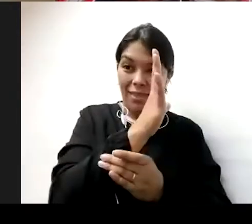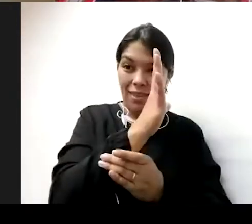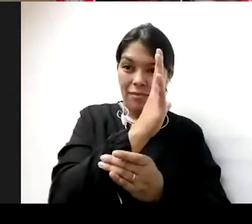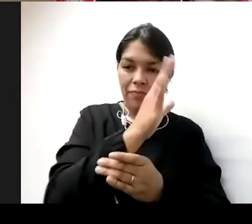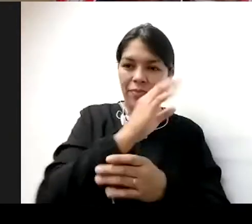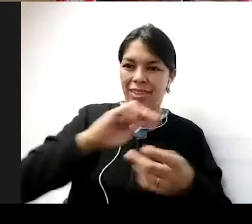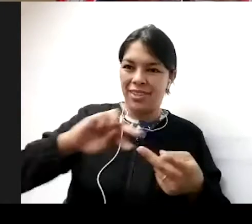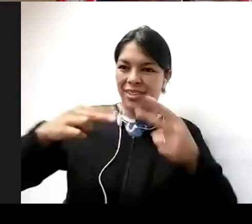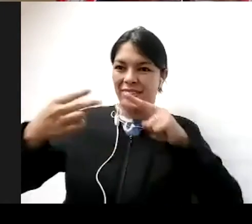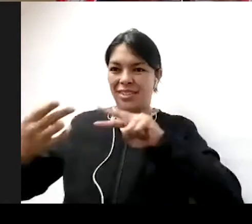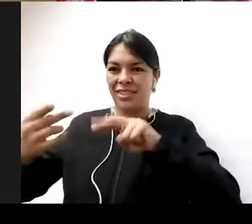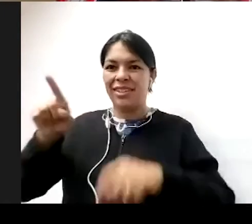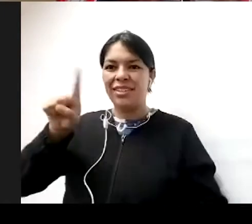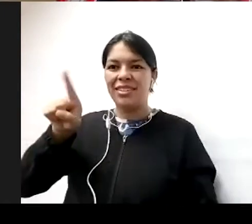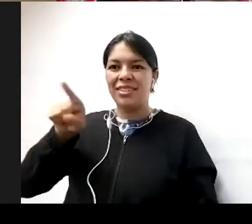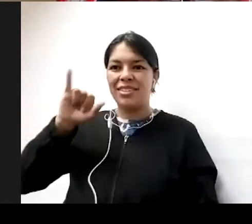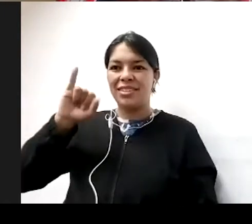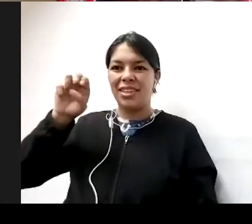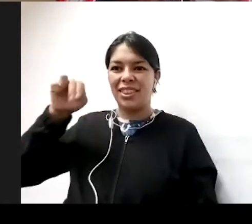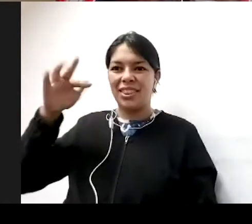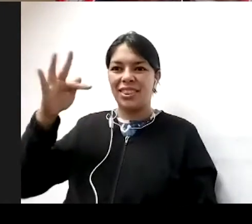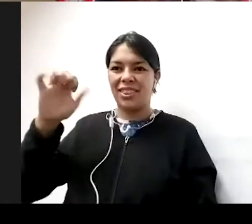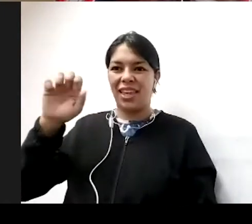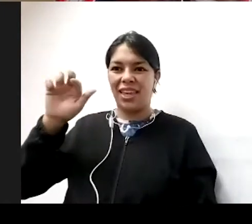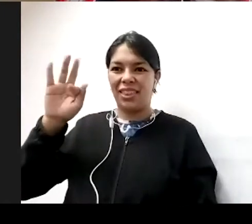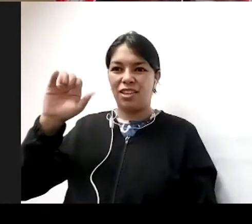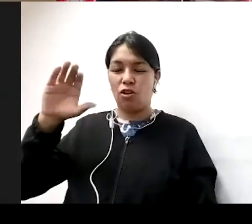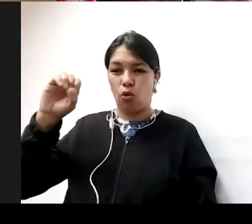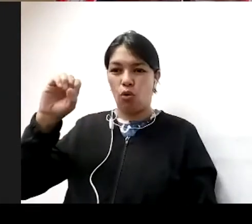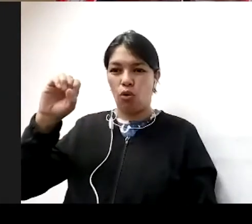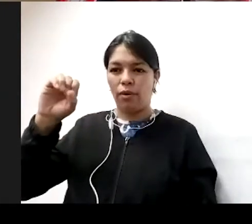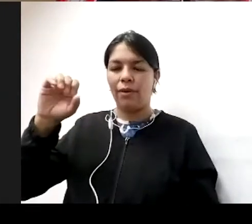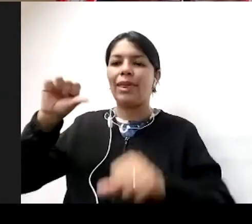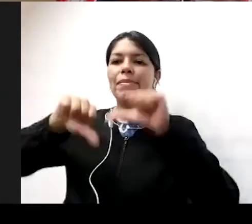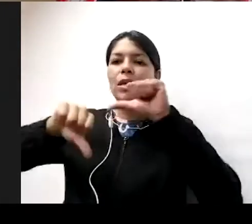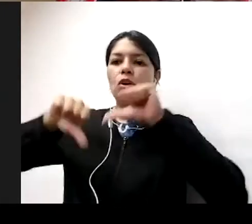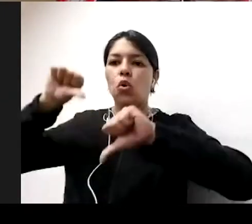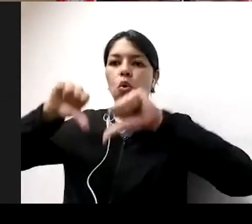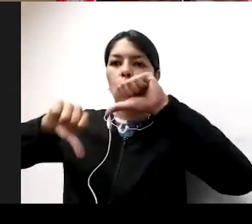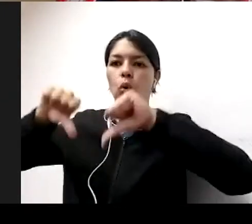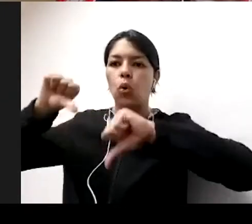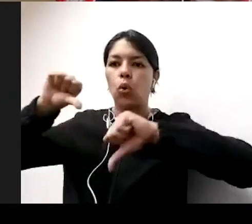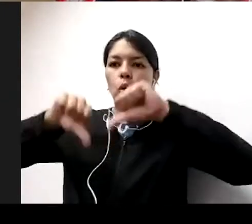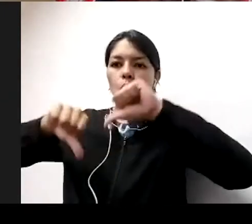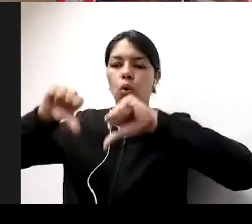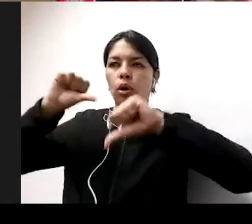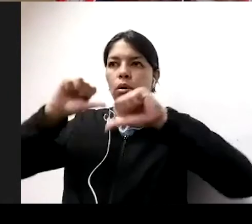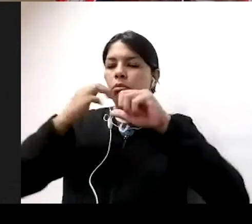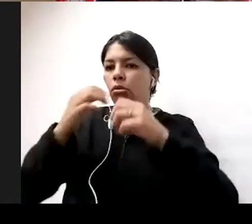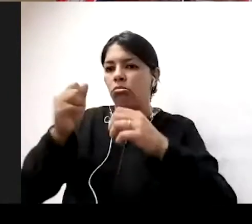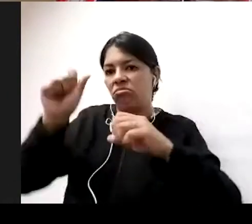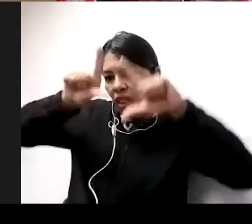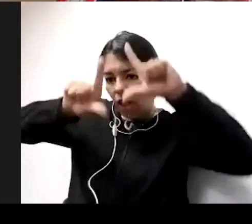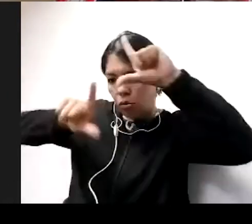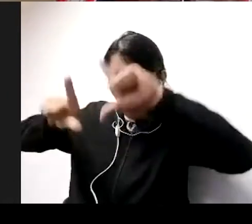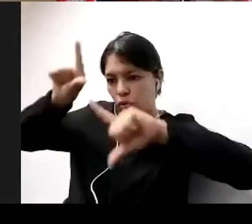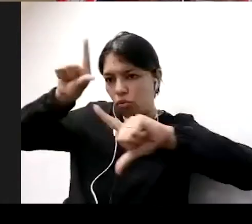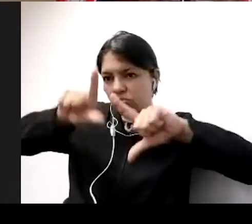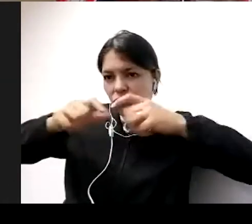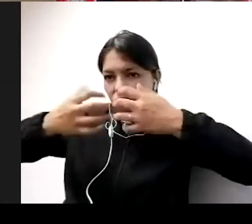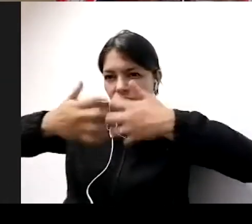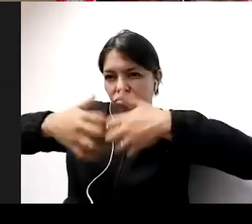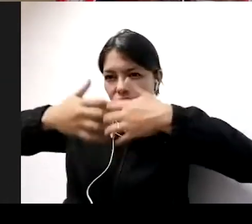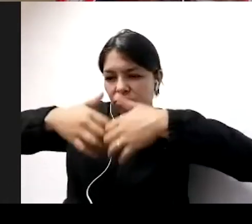sino que desde los residuos o compuestos que salen de los laboratorios que de manera clandestina se están produciendo y